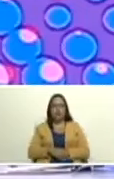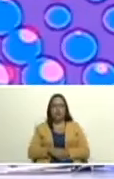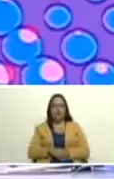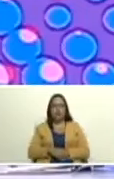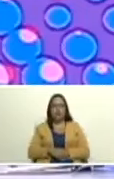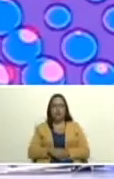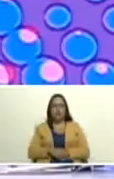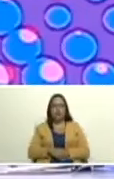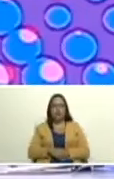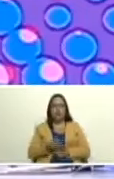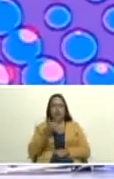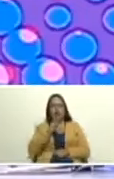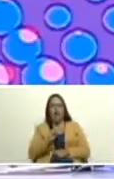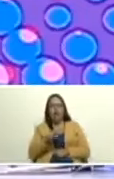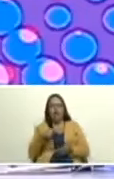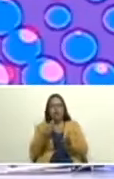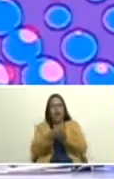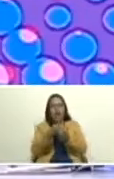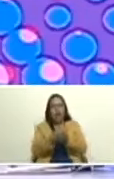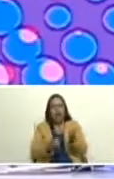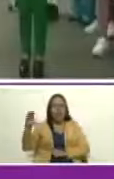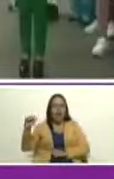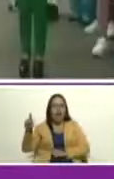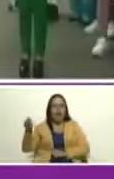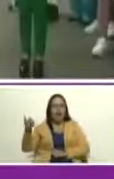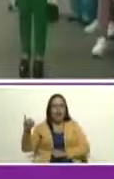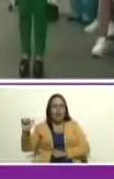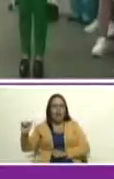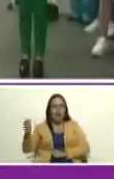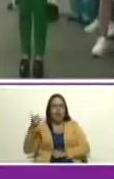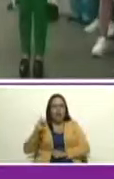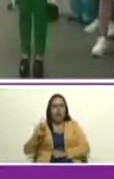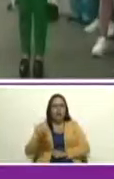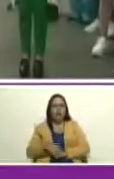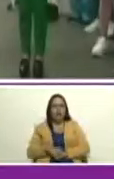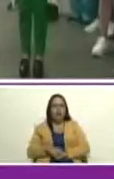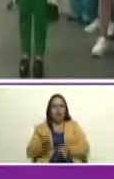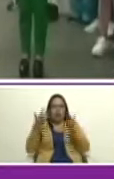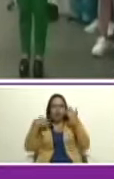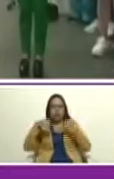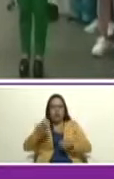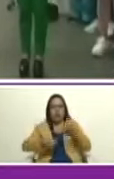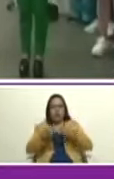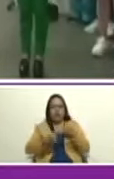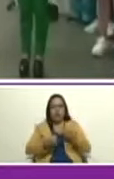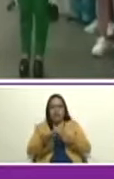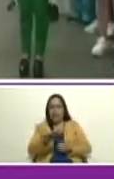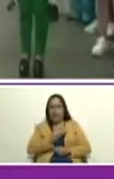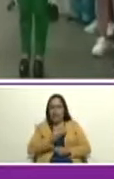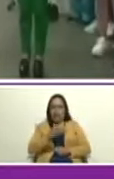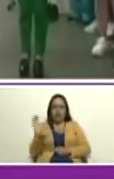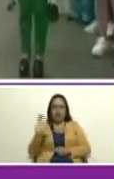Hay un crédito interesantísimo allá en Caracas, Almiranta Carmen Teresa.